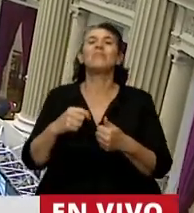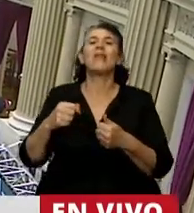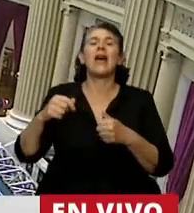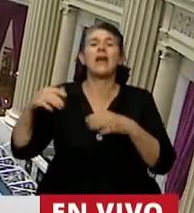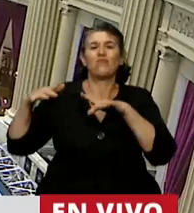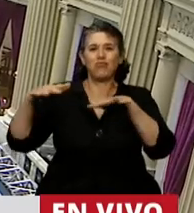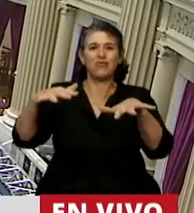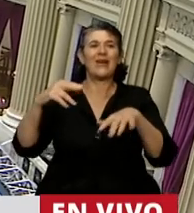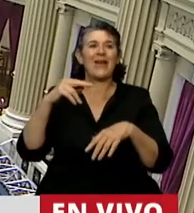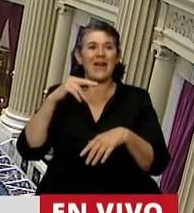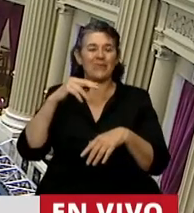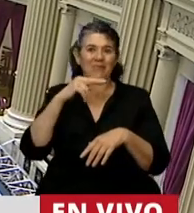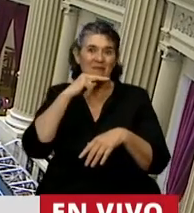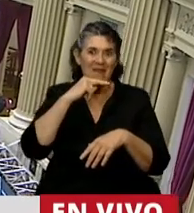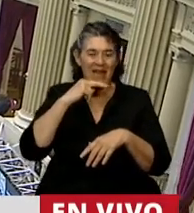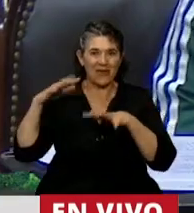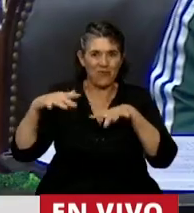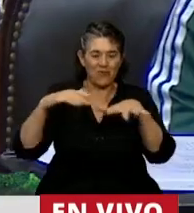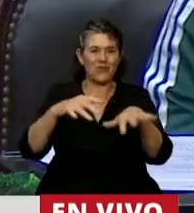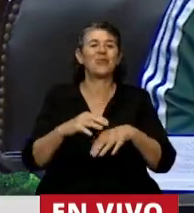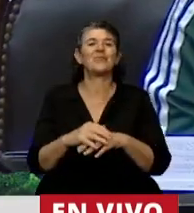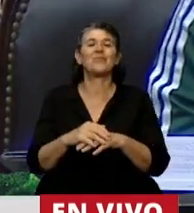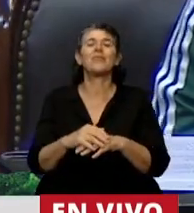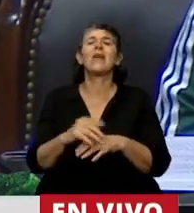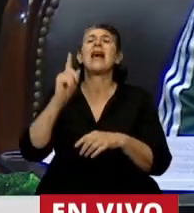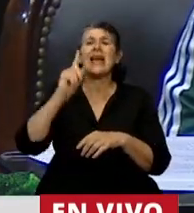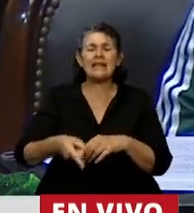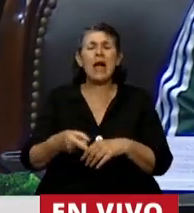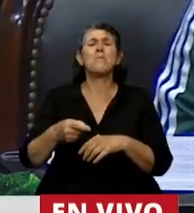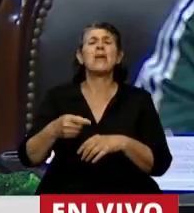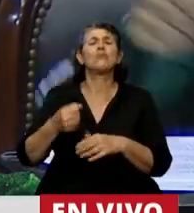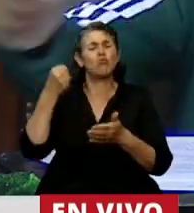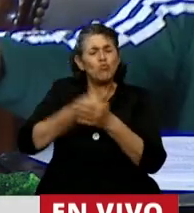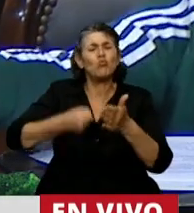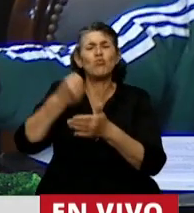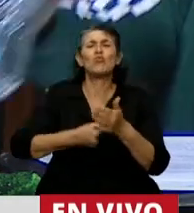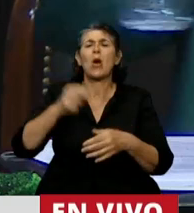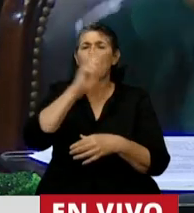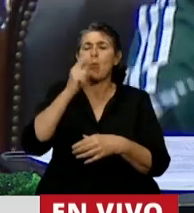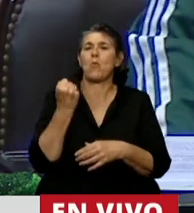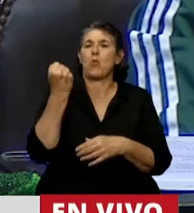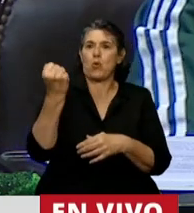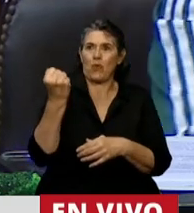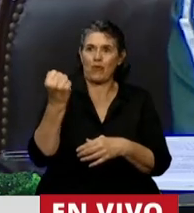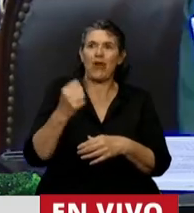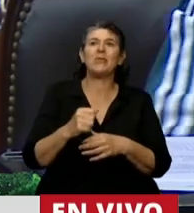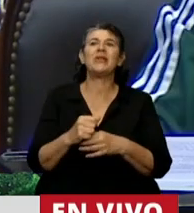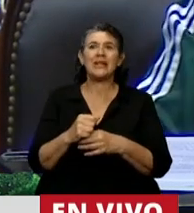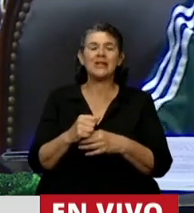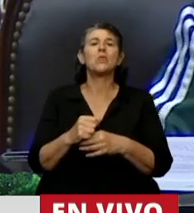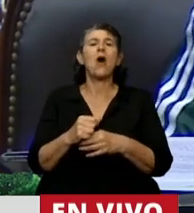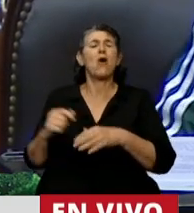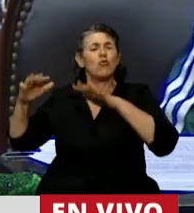campaña, también luego de un largo devenir de la lucha de los feminismos, de la irrupción de esa manera, de esa marea verde